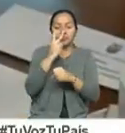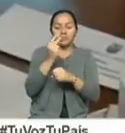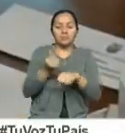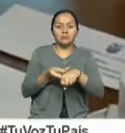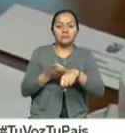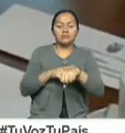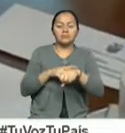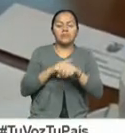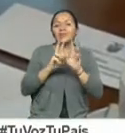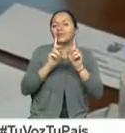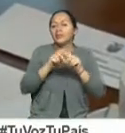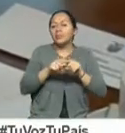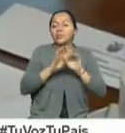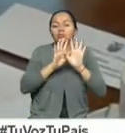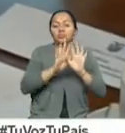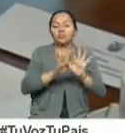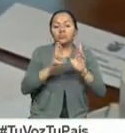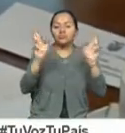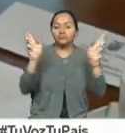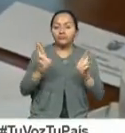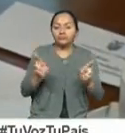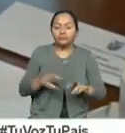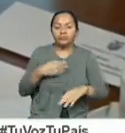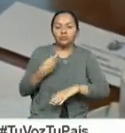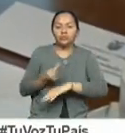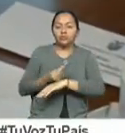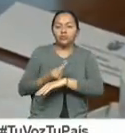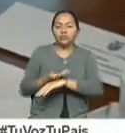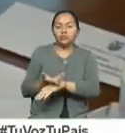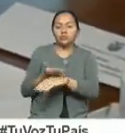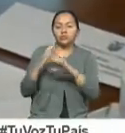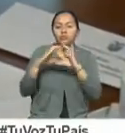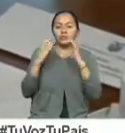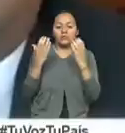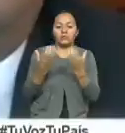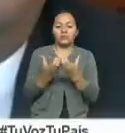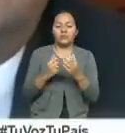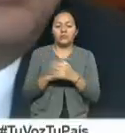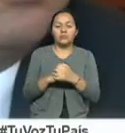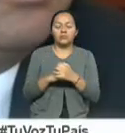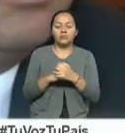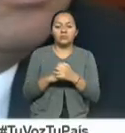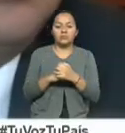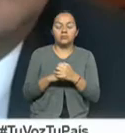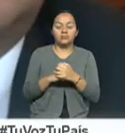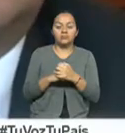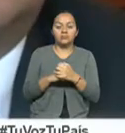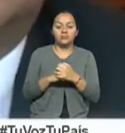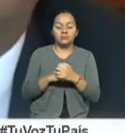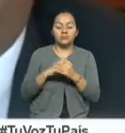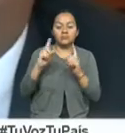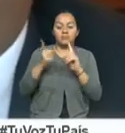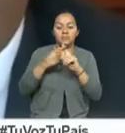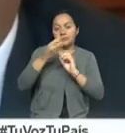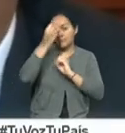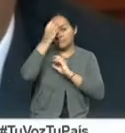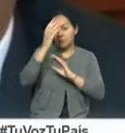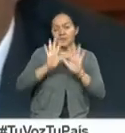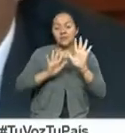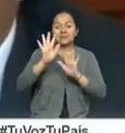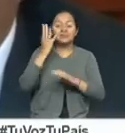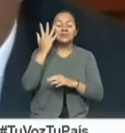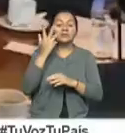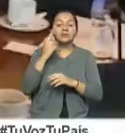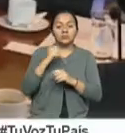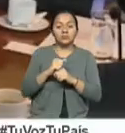incrementarse según las conclusiones y recomendaciones que emite el comité, que deberán entregar su primer informe en 15 días.